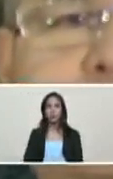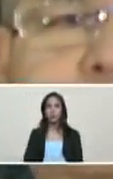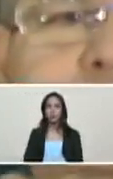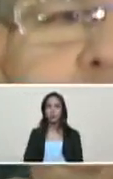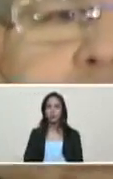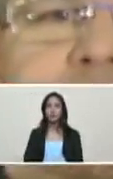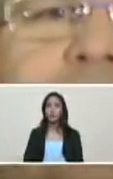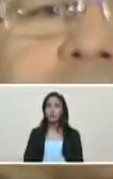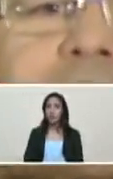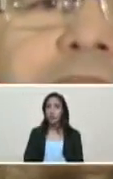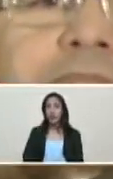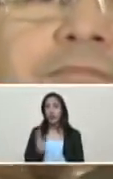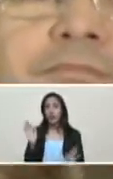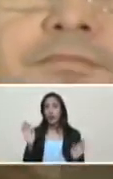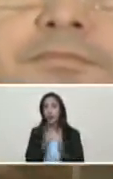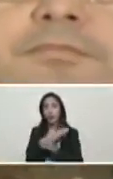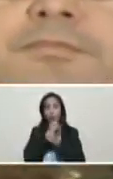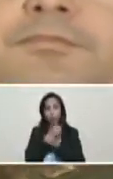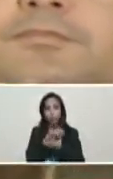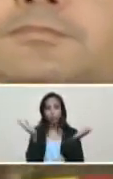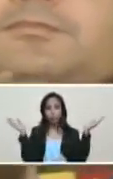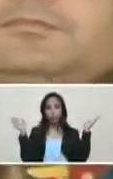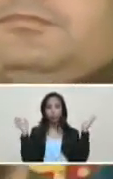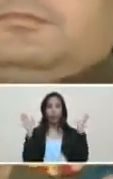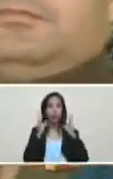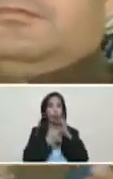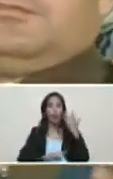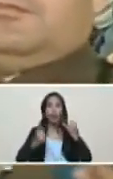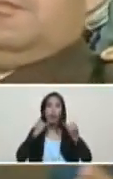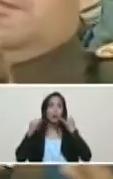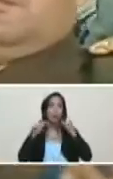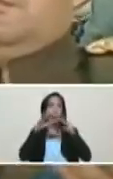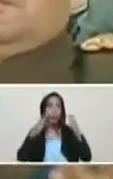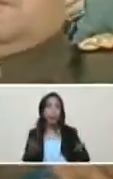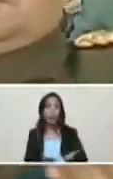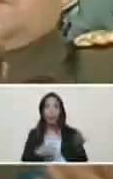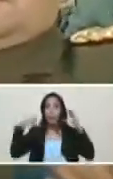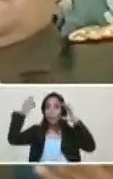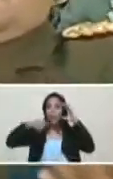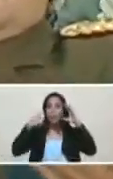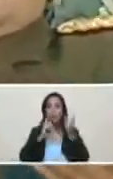Para que después sea distribuido en todos los idiomas al mundo entero.